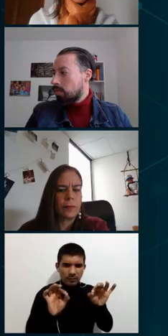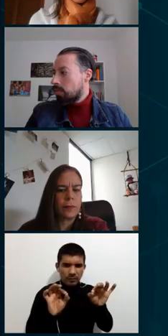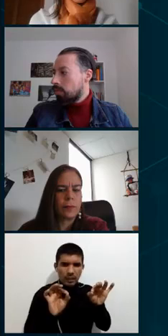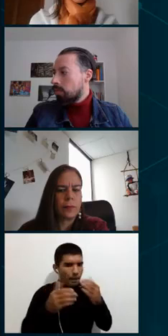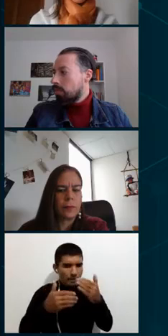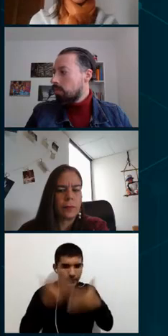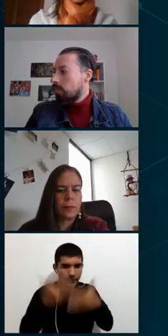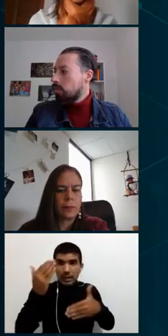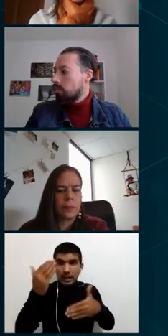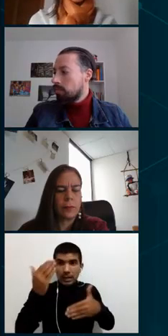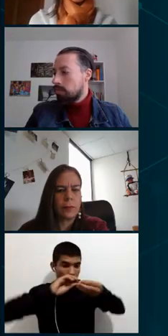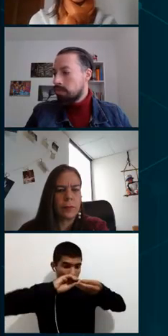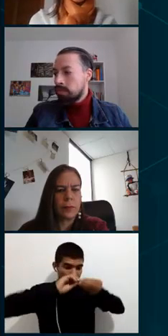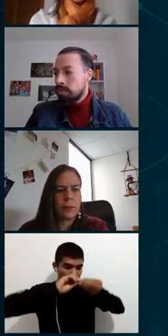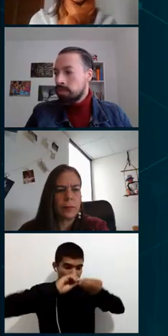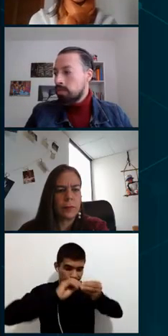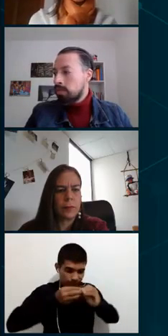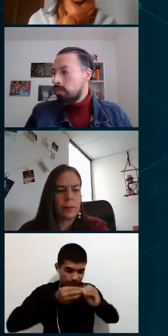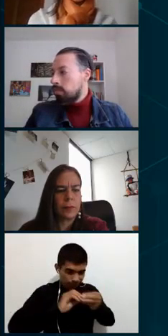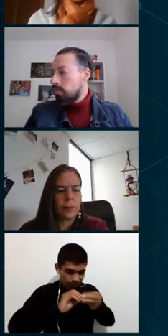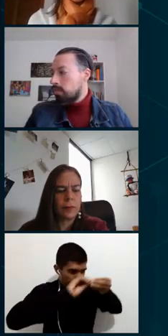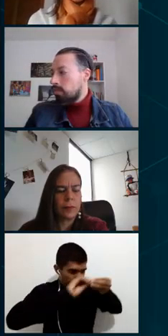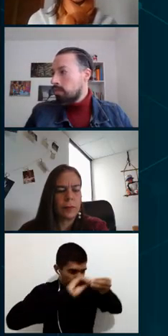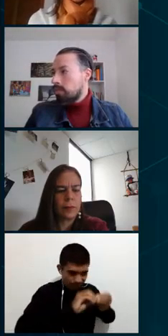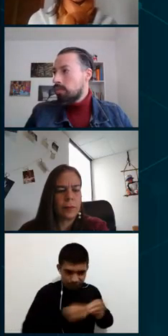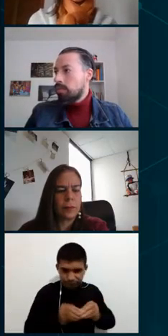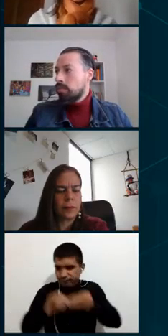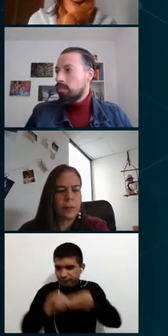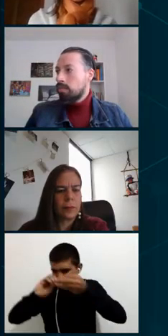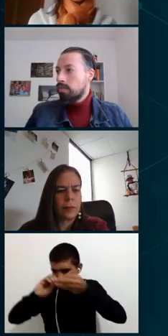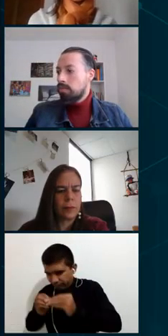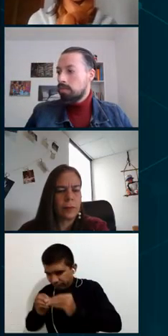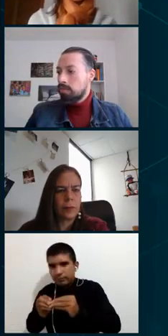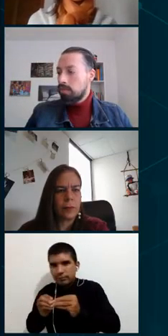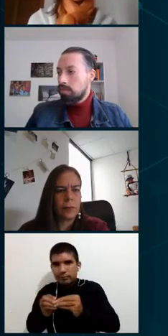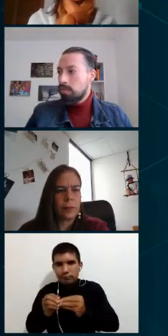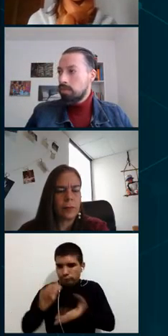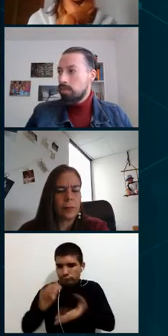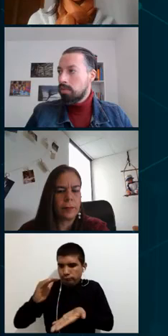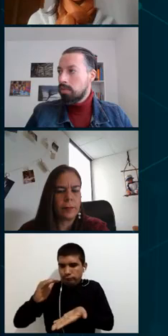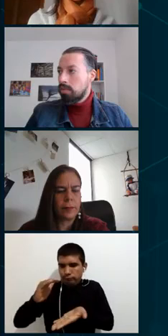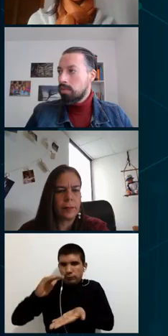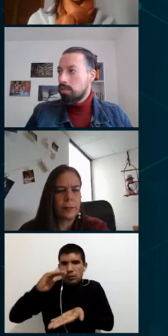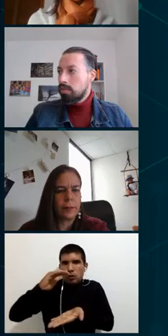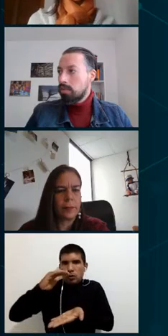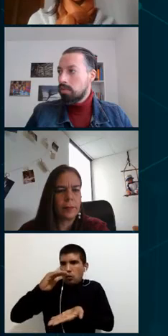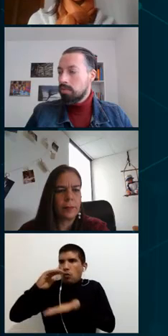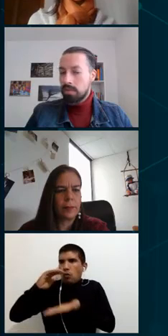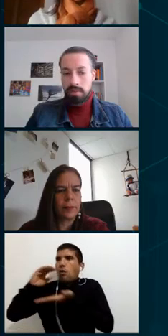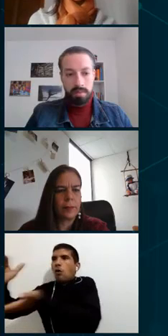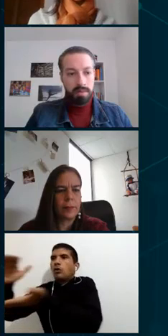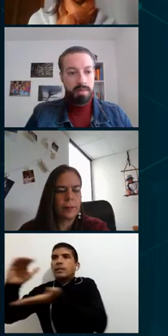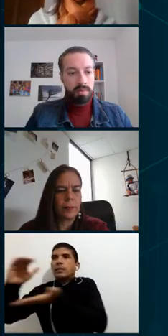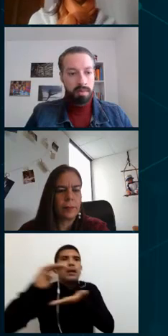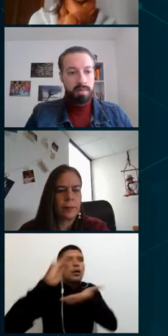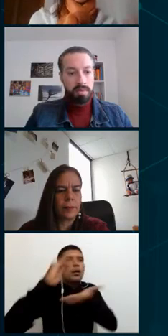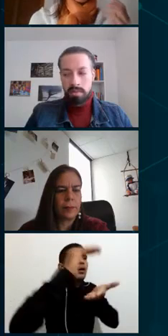todo esto que aprendimos y que estamos generando en el producto o servicios para resolver esos problemas de verdad.